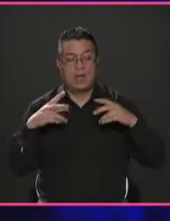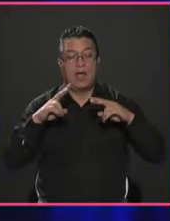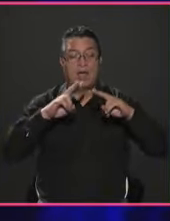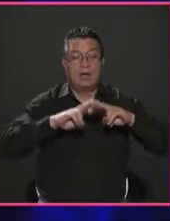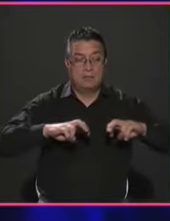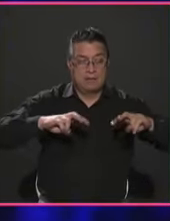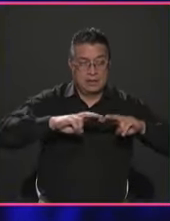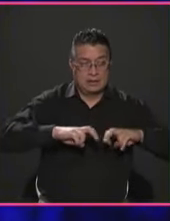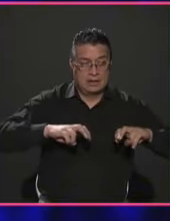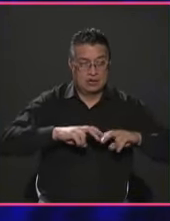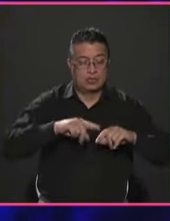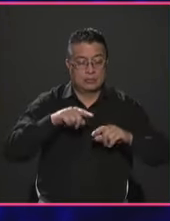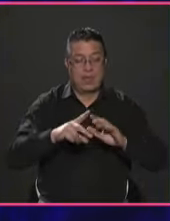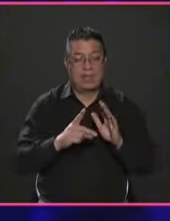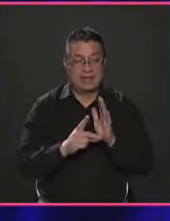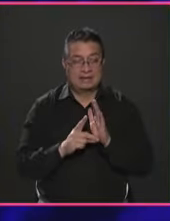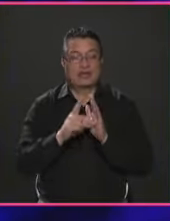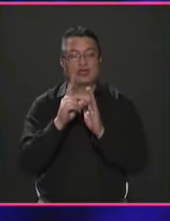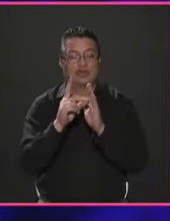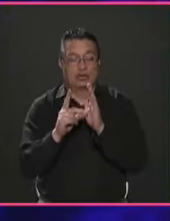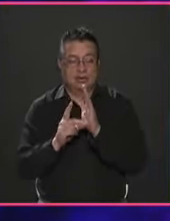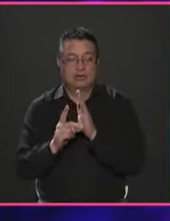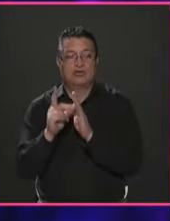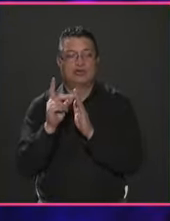de estos desarrollos